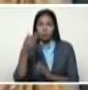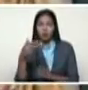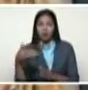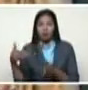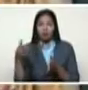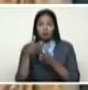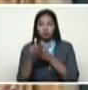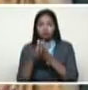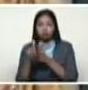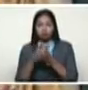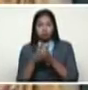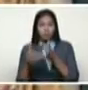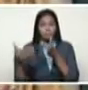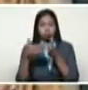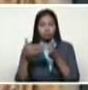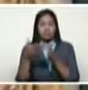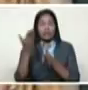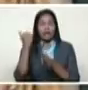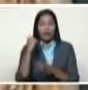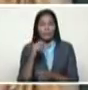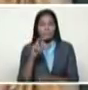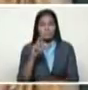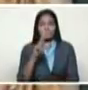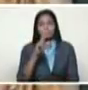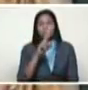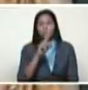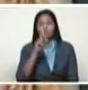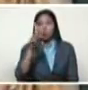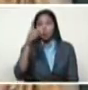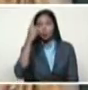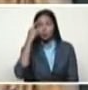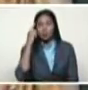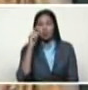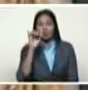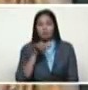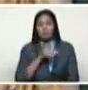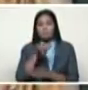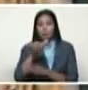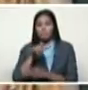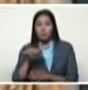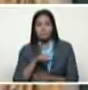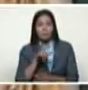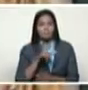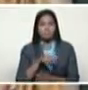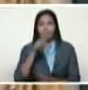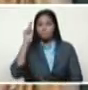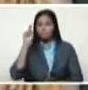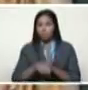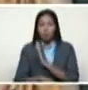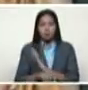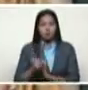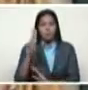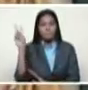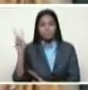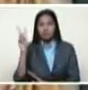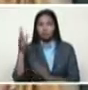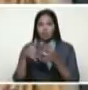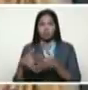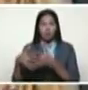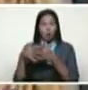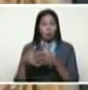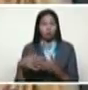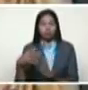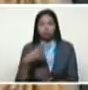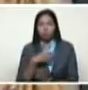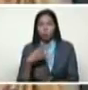Estado, 24 horas después, prohibieron los vuelos comerciales que funcionaban